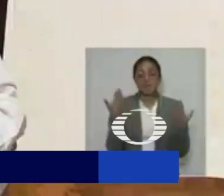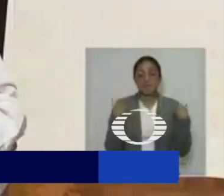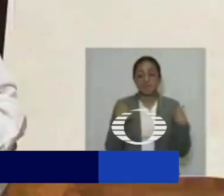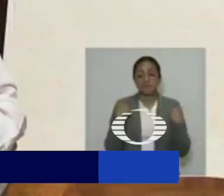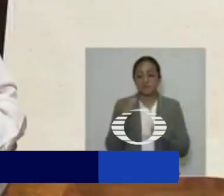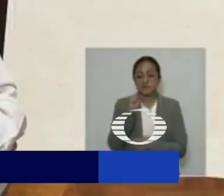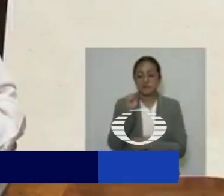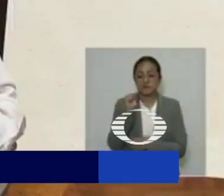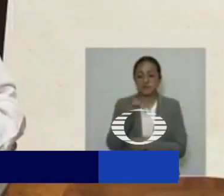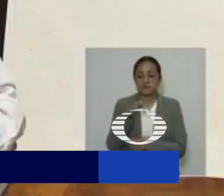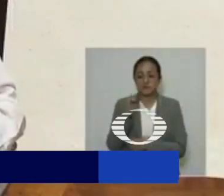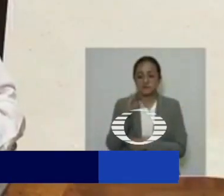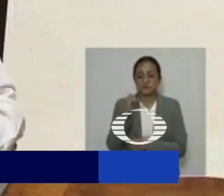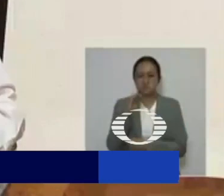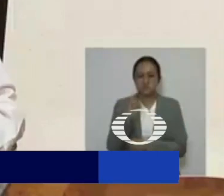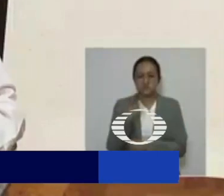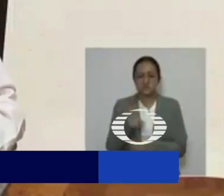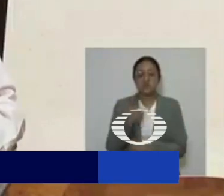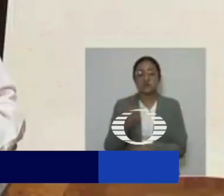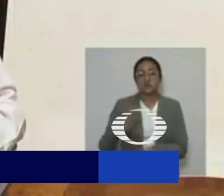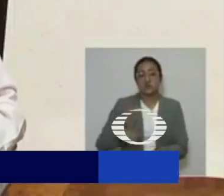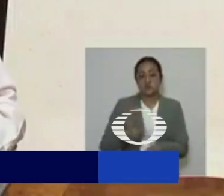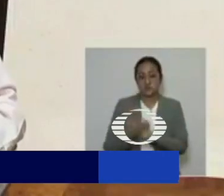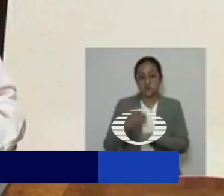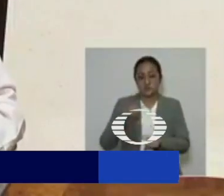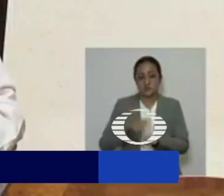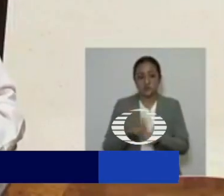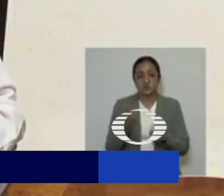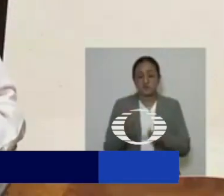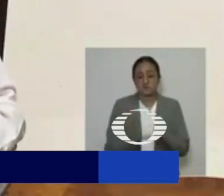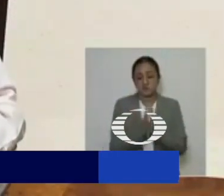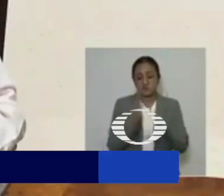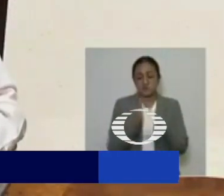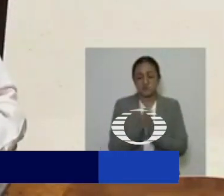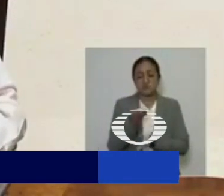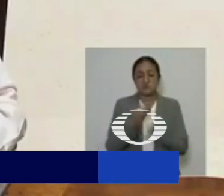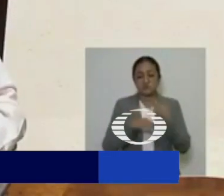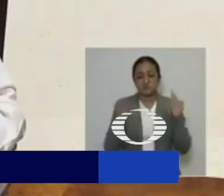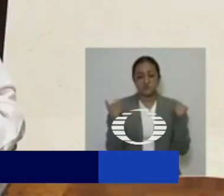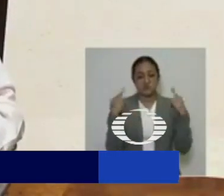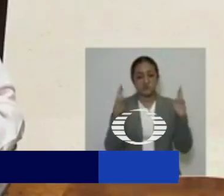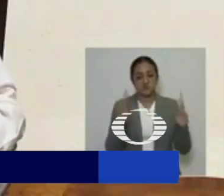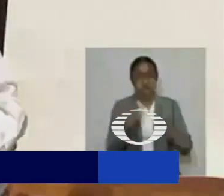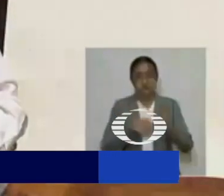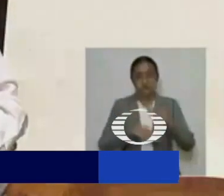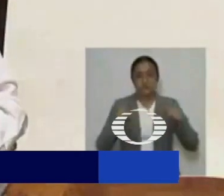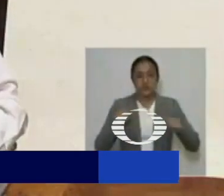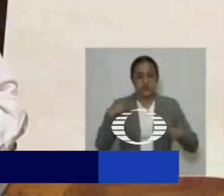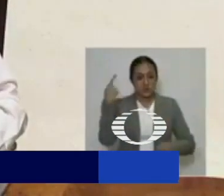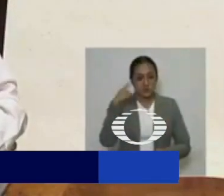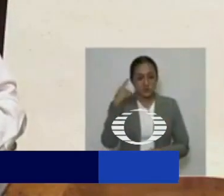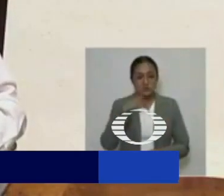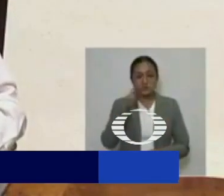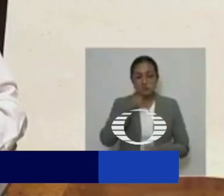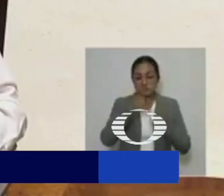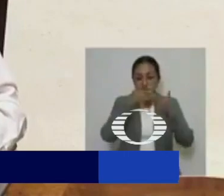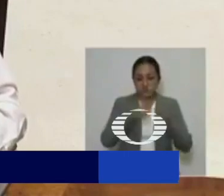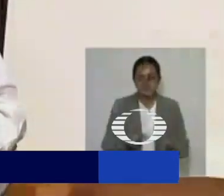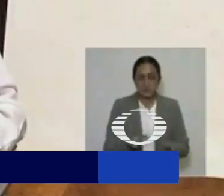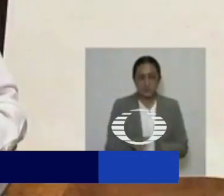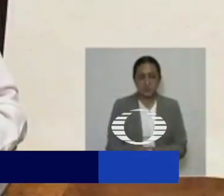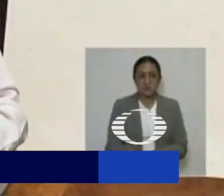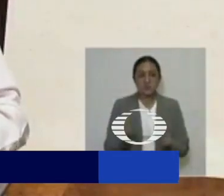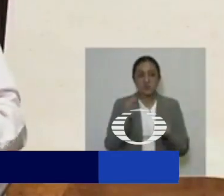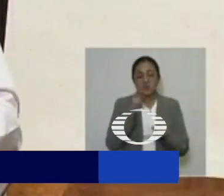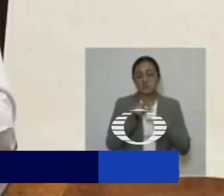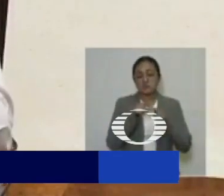Francisco, donde el gobierno del estado participa en representación de todas y todos los poblanos, fueron reaperturadas